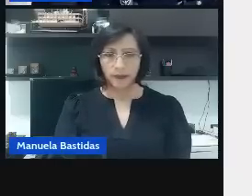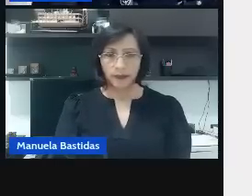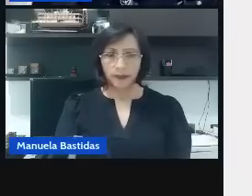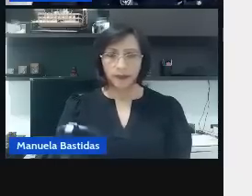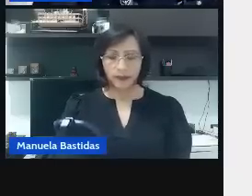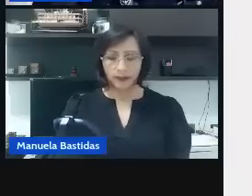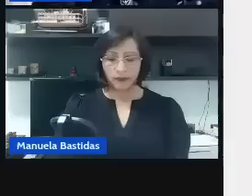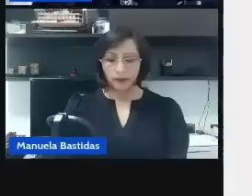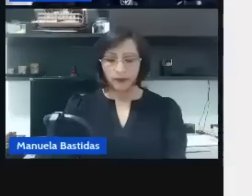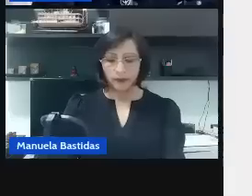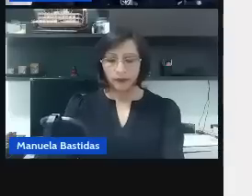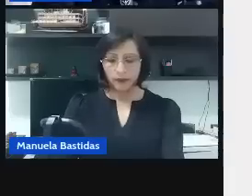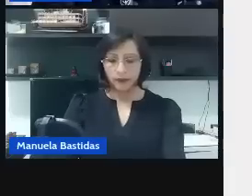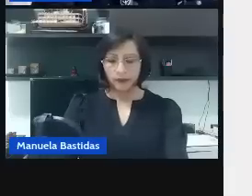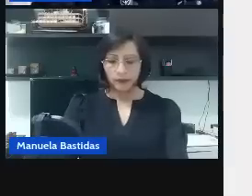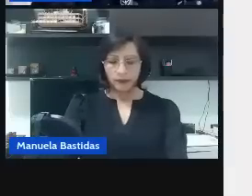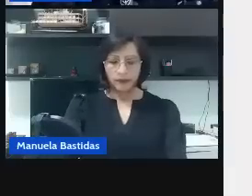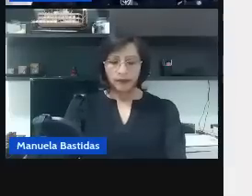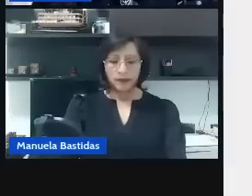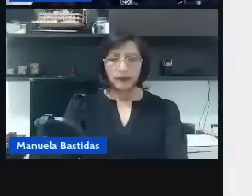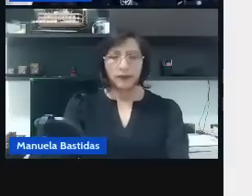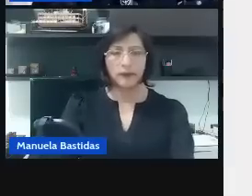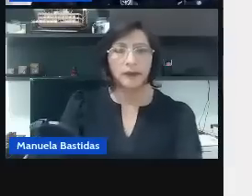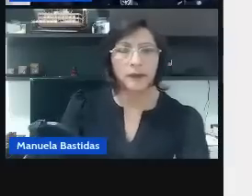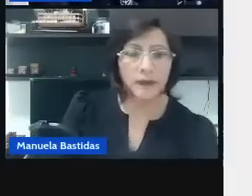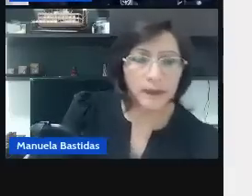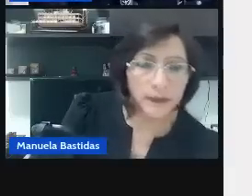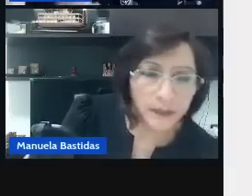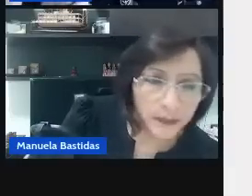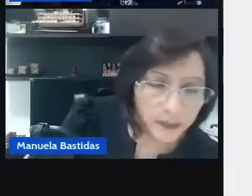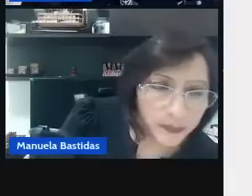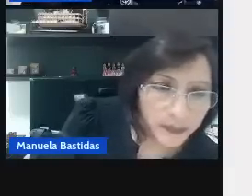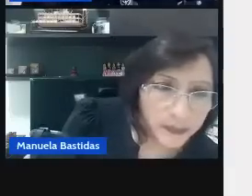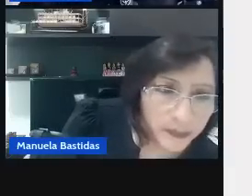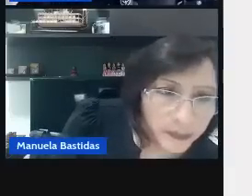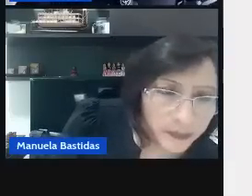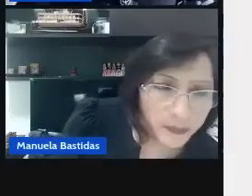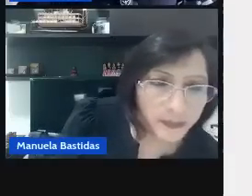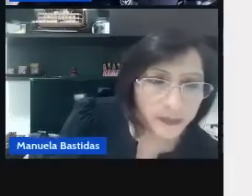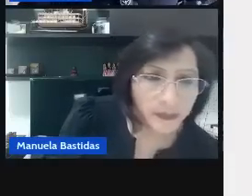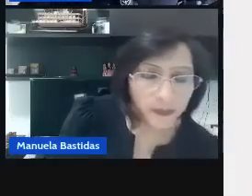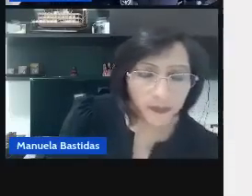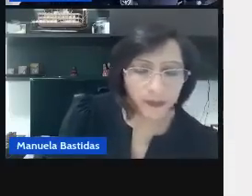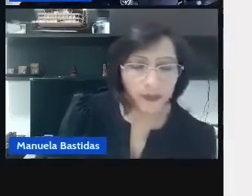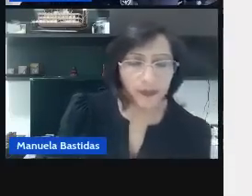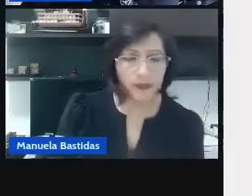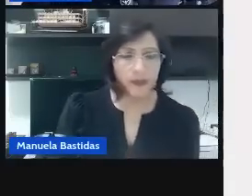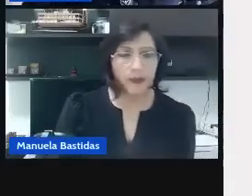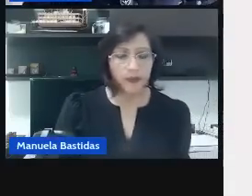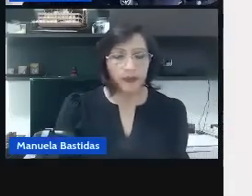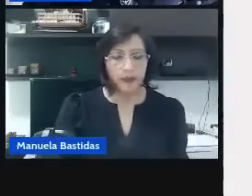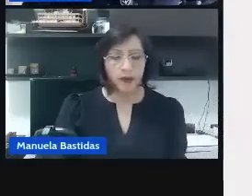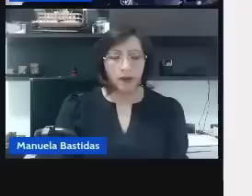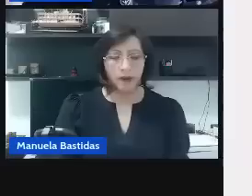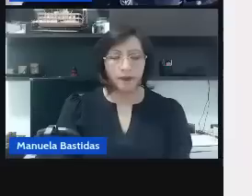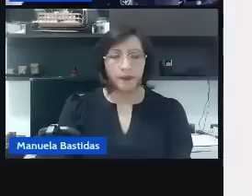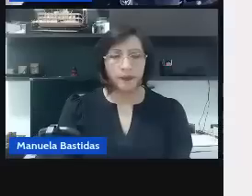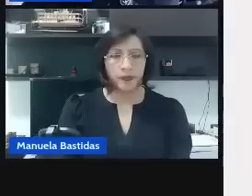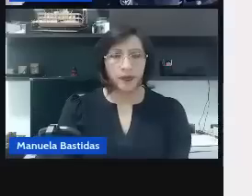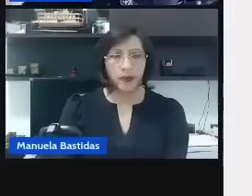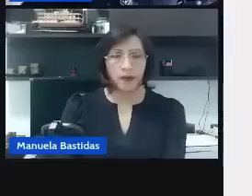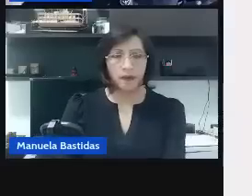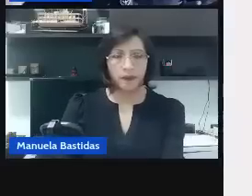decían ellos que Perú libre no lo dejaba avanzar no lo dejaba trabajar entonces ellos sí apoyaban directamente a Pedro castillo de los diez que fueron